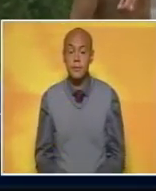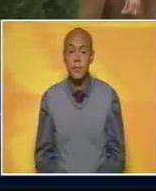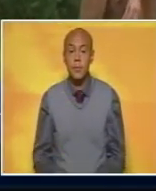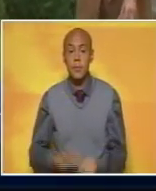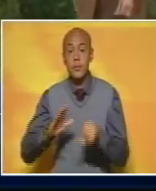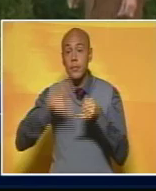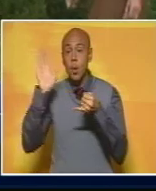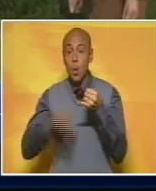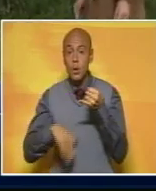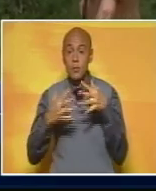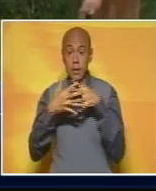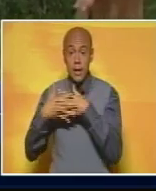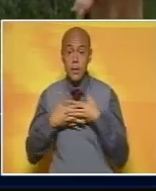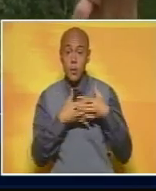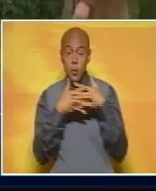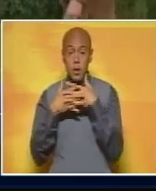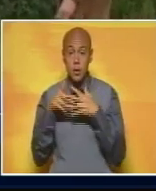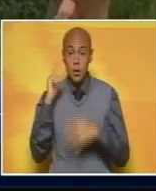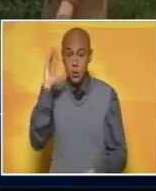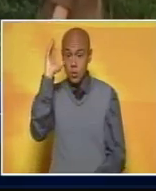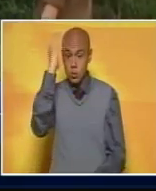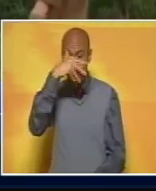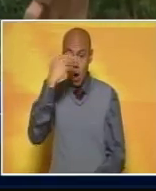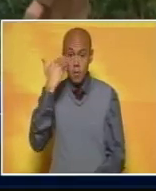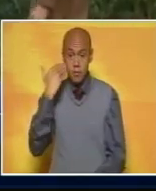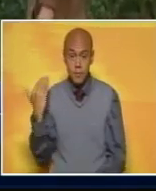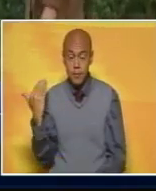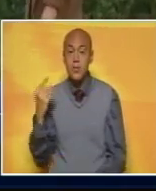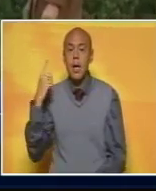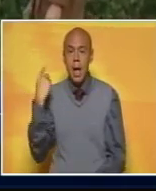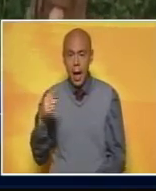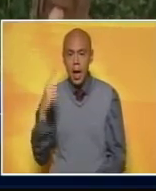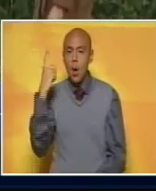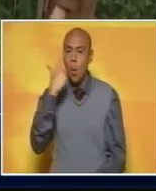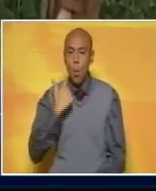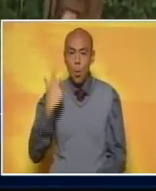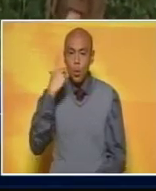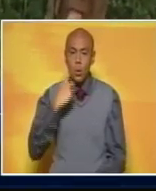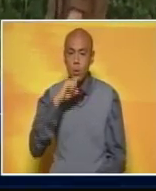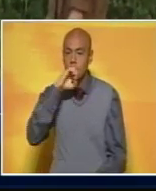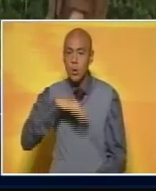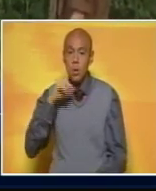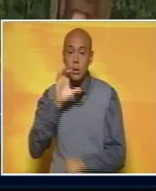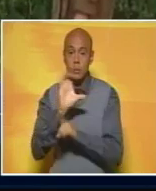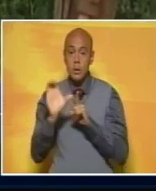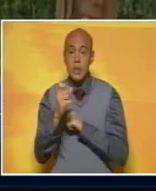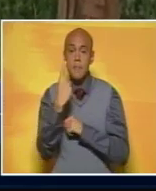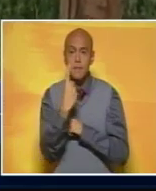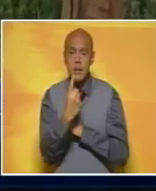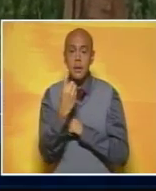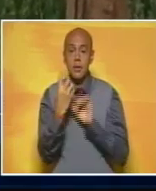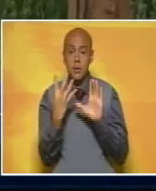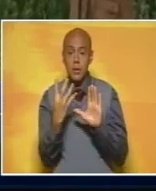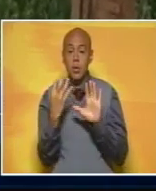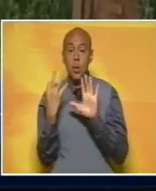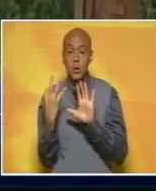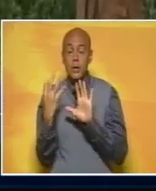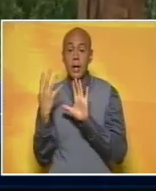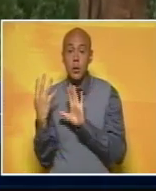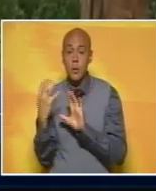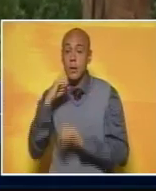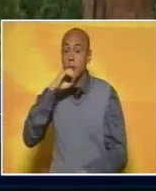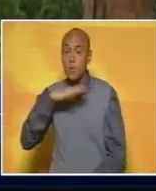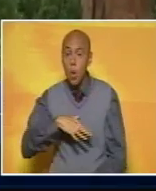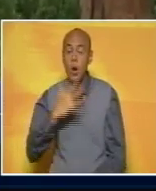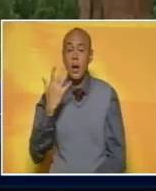Y cerramos en Estados Unidos, donde el presidente Donald Trump cumplió con la tradición establecida en el año 1989 por el presidente